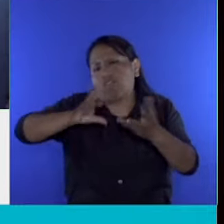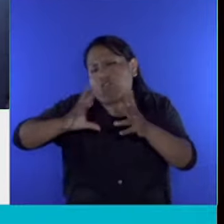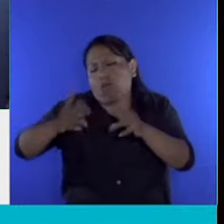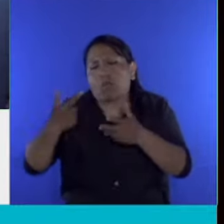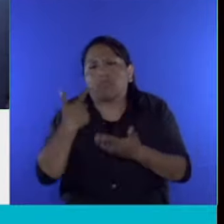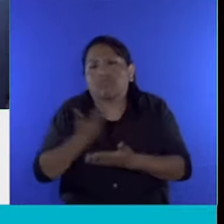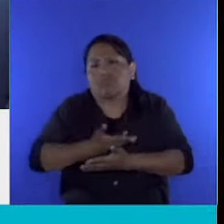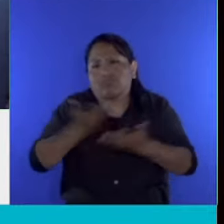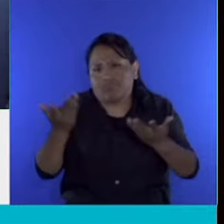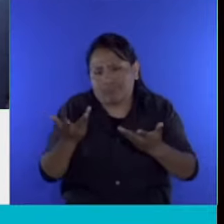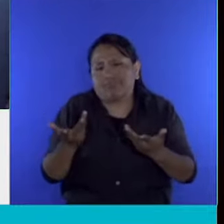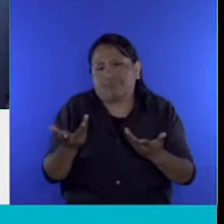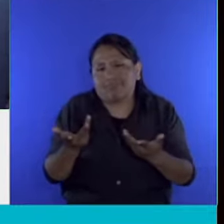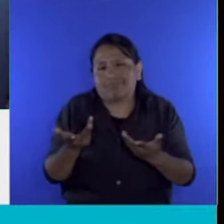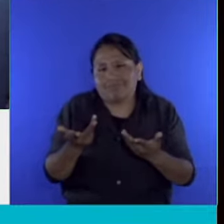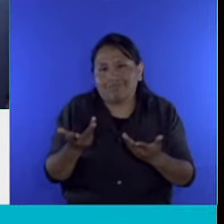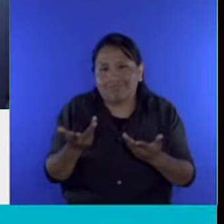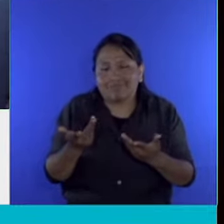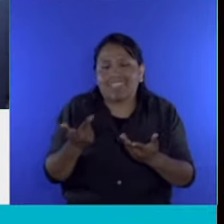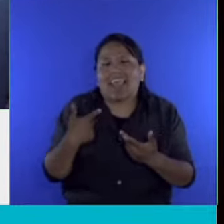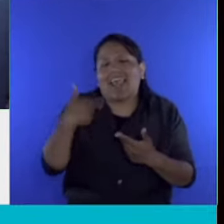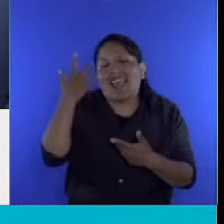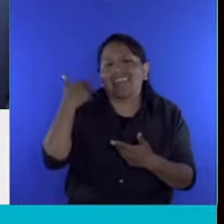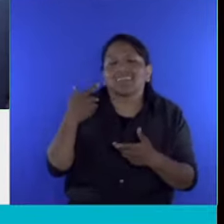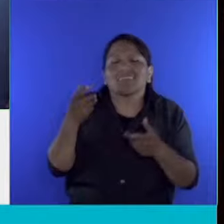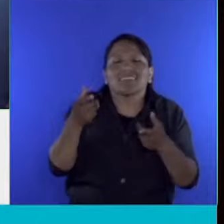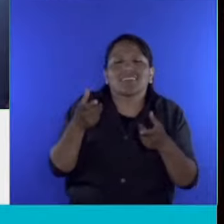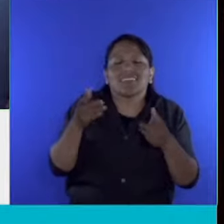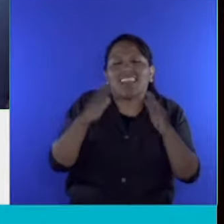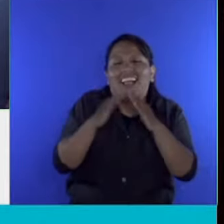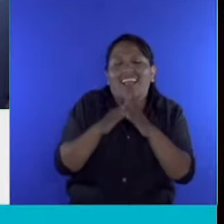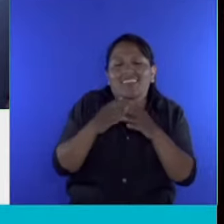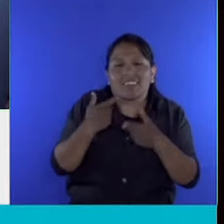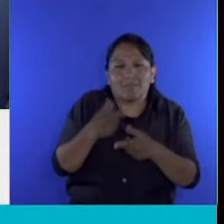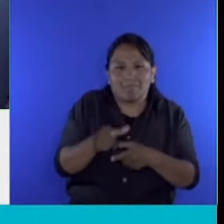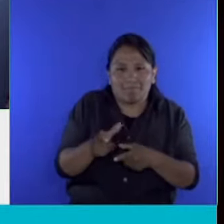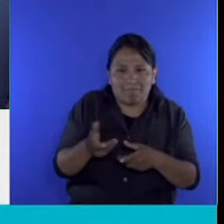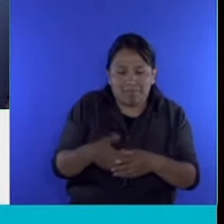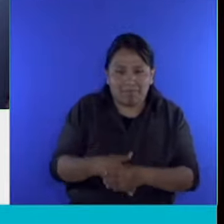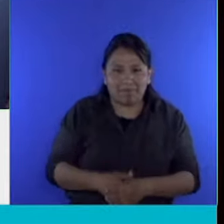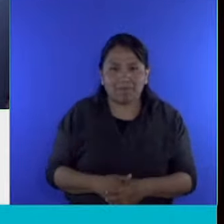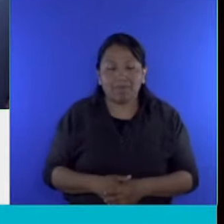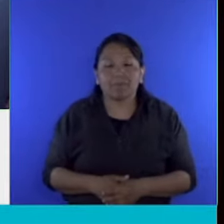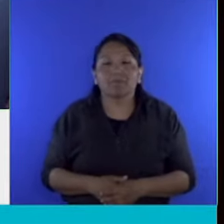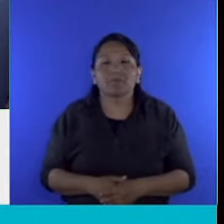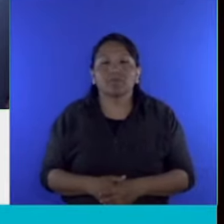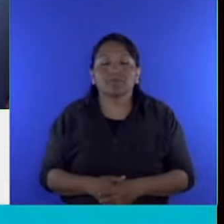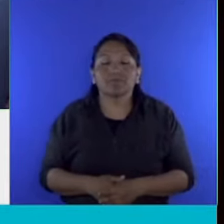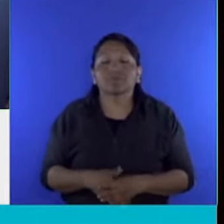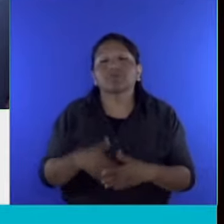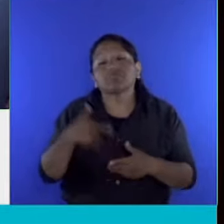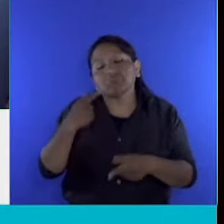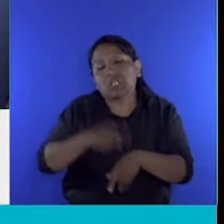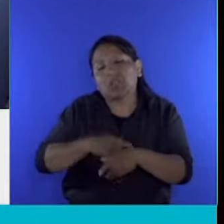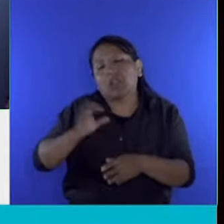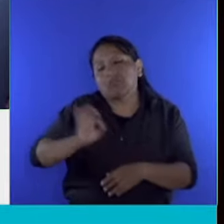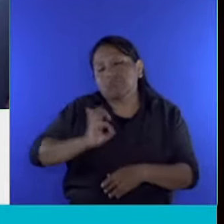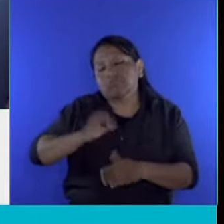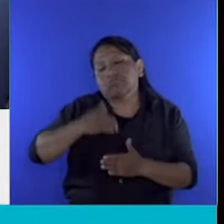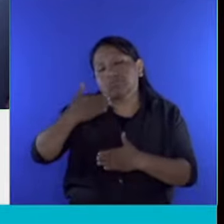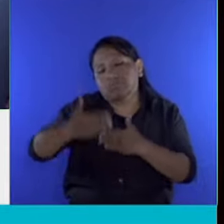exhibición en ese caso eran videos hogareños y obviamente con el paso de los